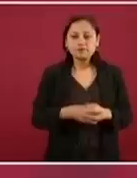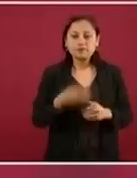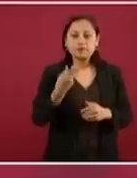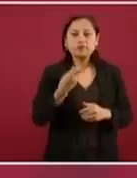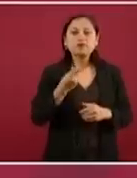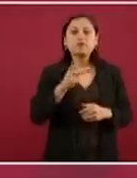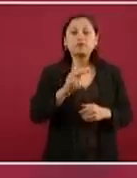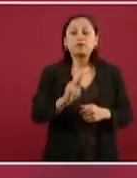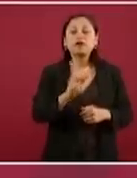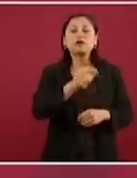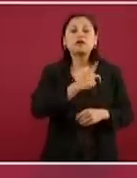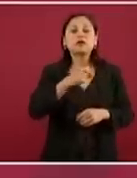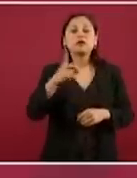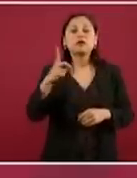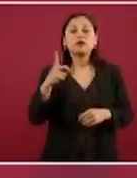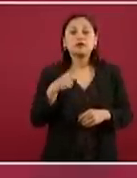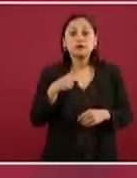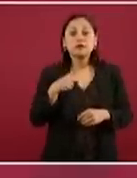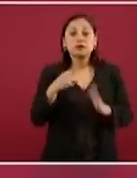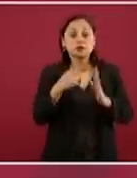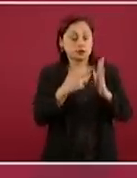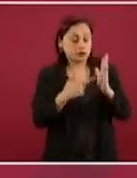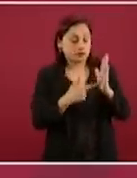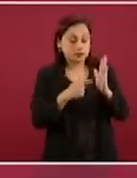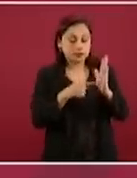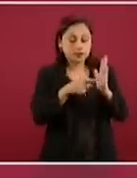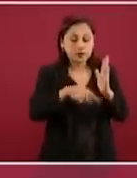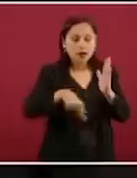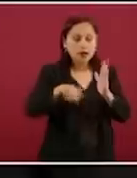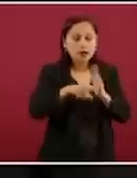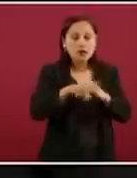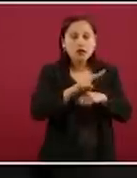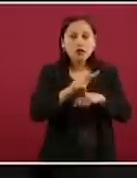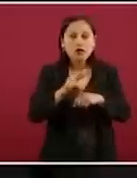procurar es que se cumplan con las reglas de operación.